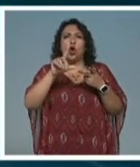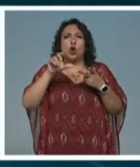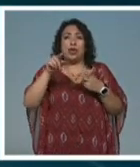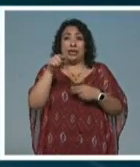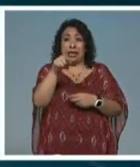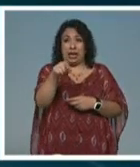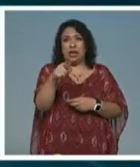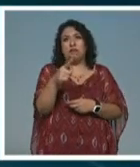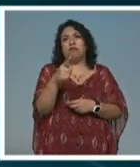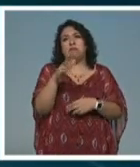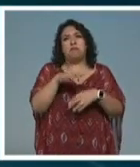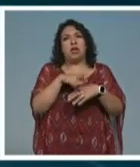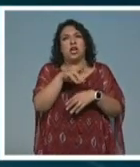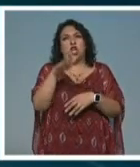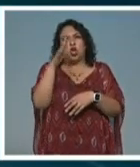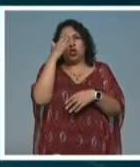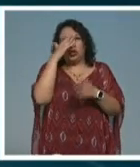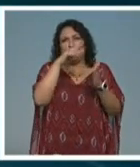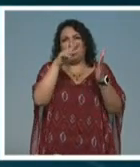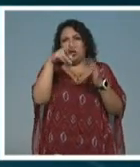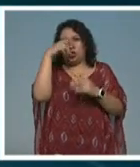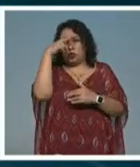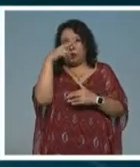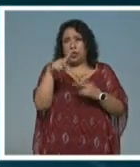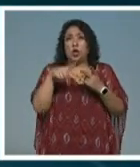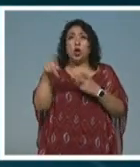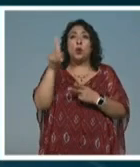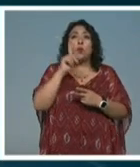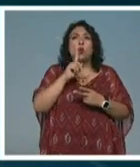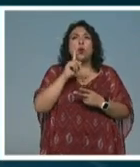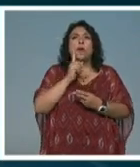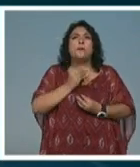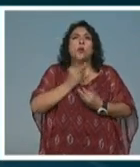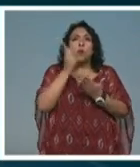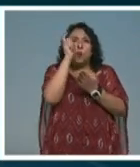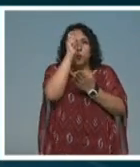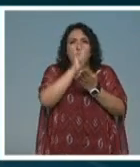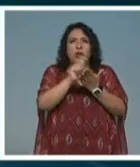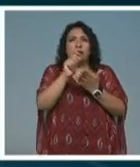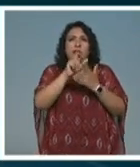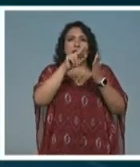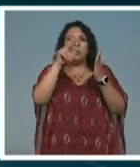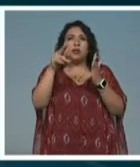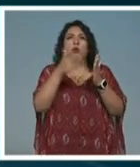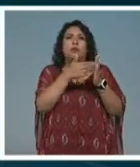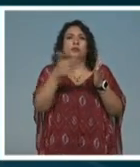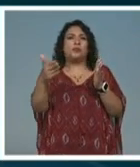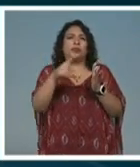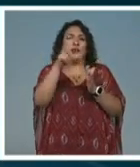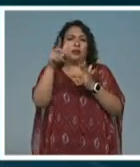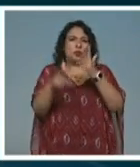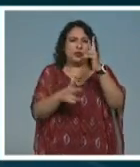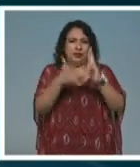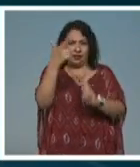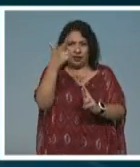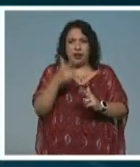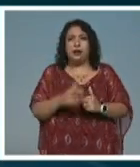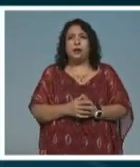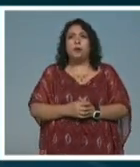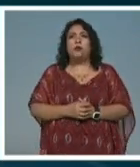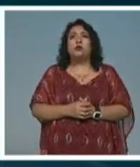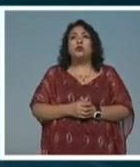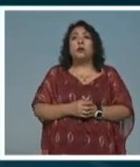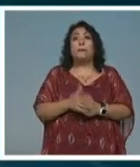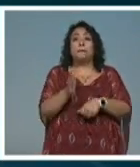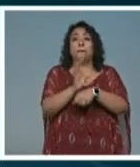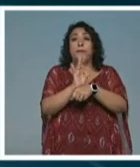Él, uno de los más reconocidos pintores mexicanos, y ella, poetisa y pintora de la época postrevolucionaria.